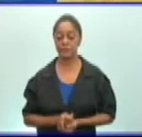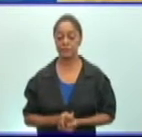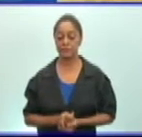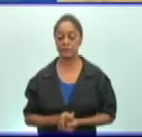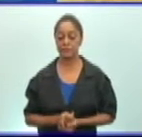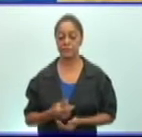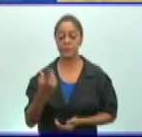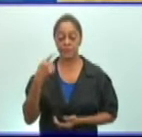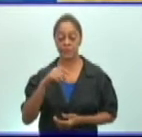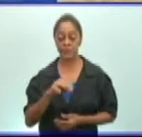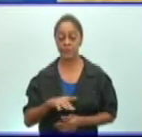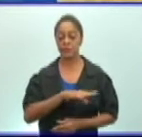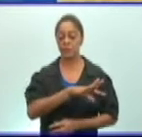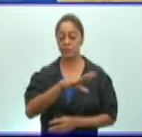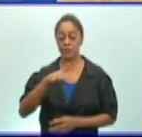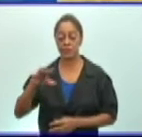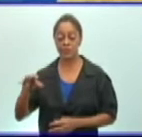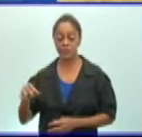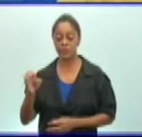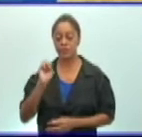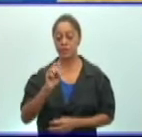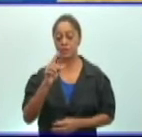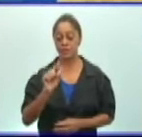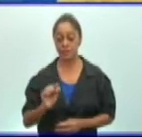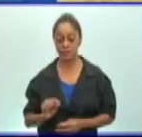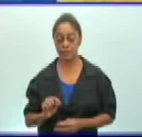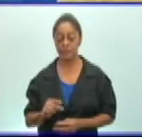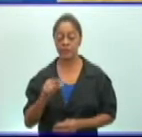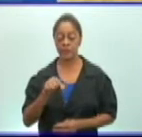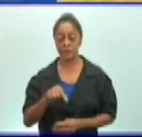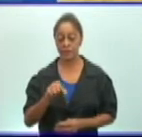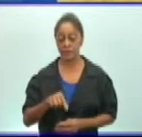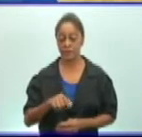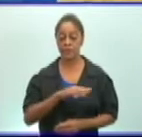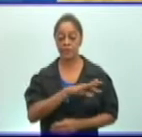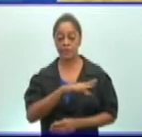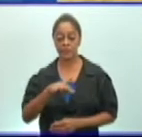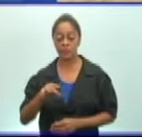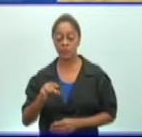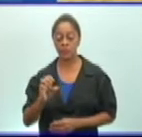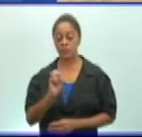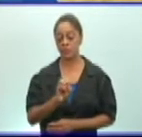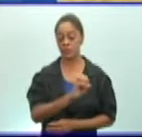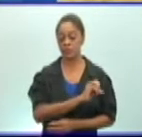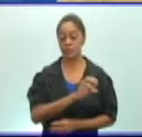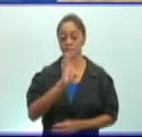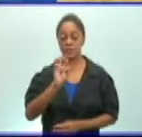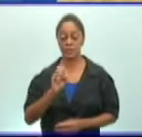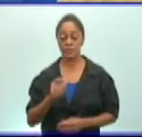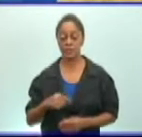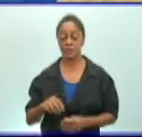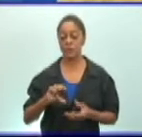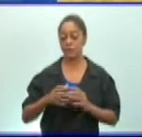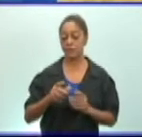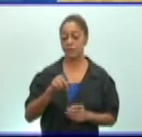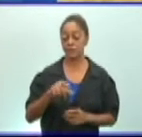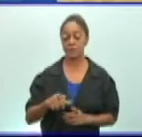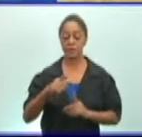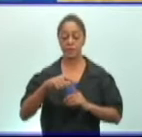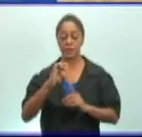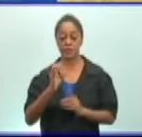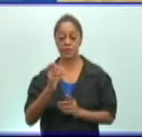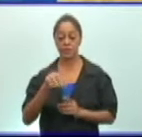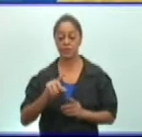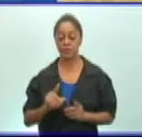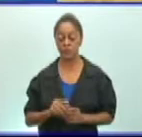así como las costas de Asia Menor, esta costa oeste del Asia Menor que hoy forma parte de Turquía. Por